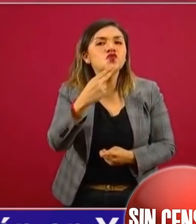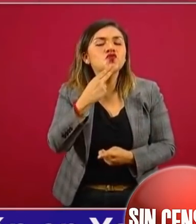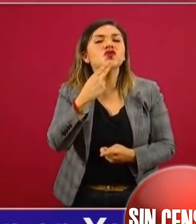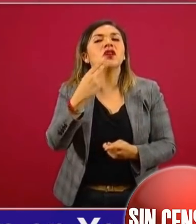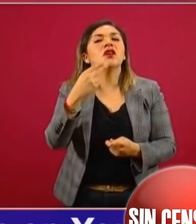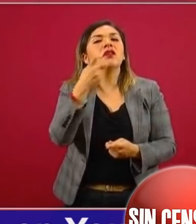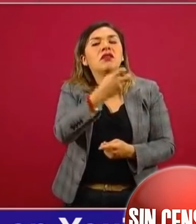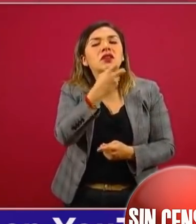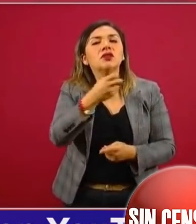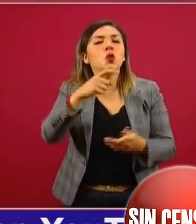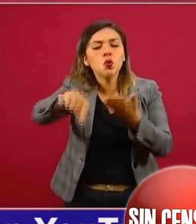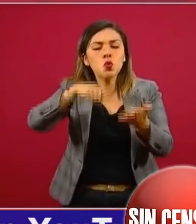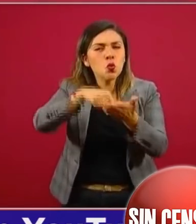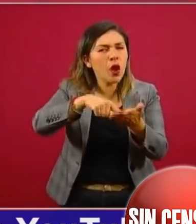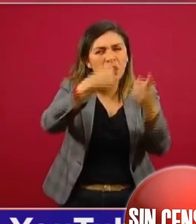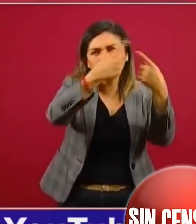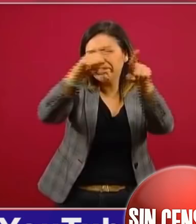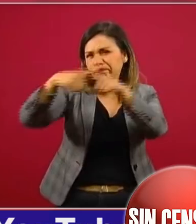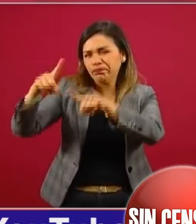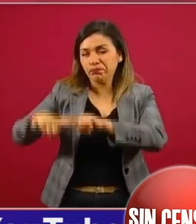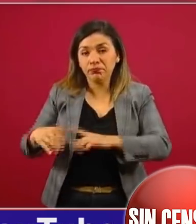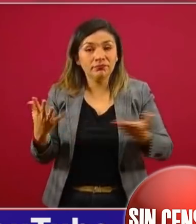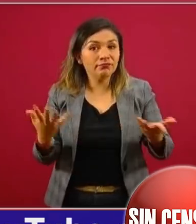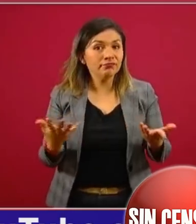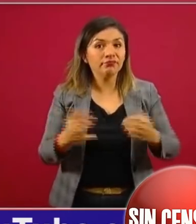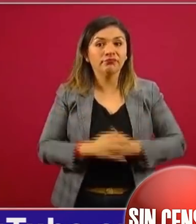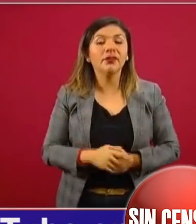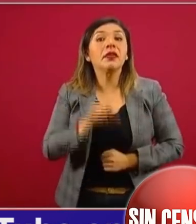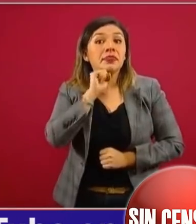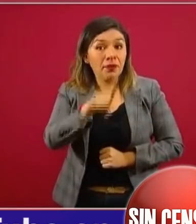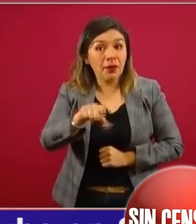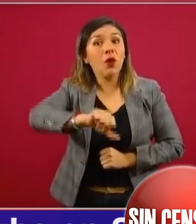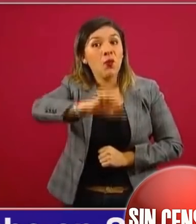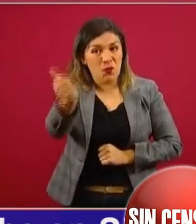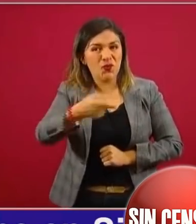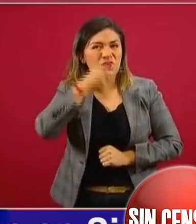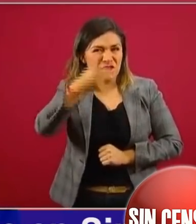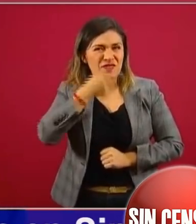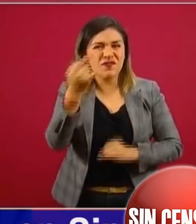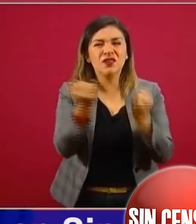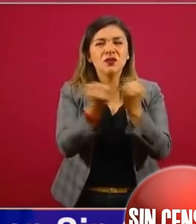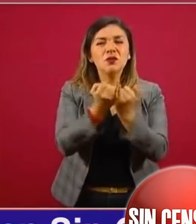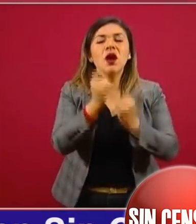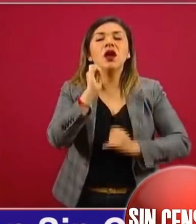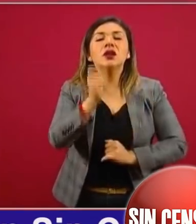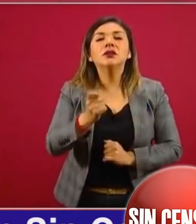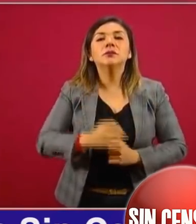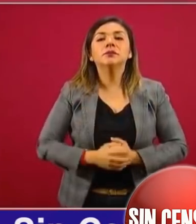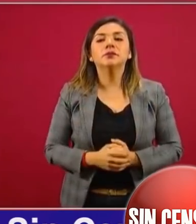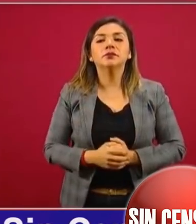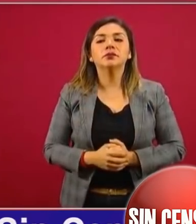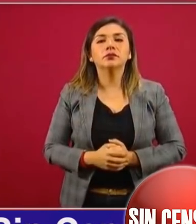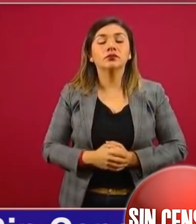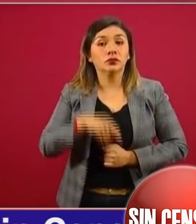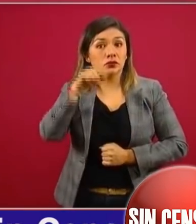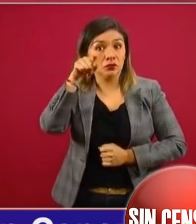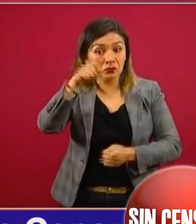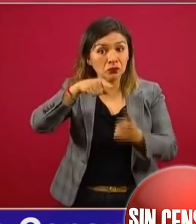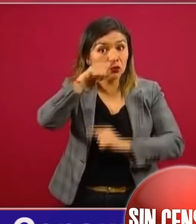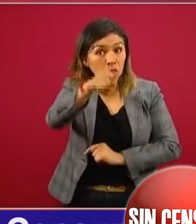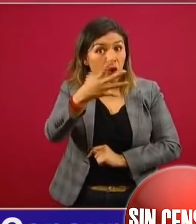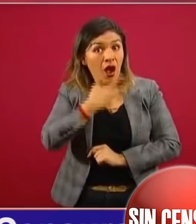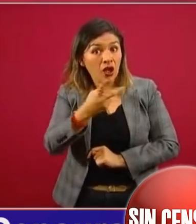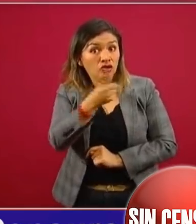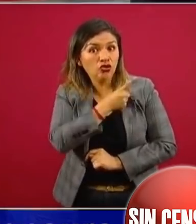los espacios. Pero también lo otro que decíamos es, no está solo,